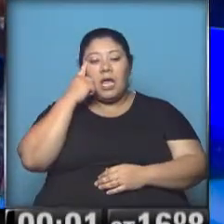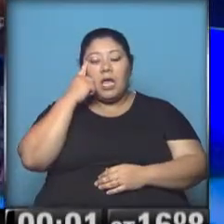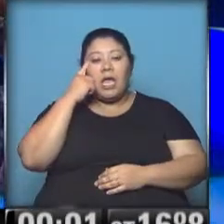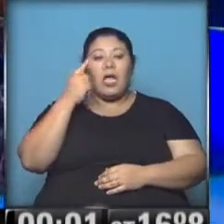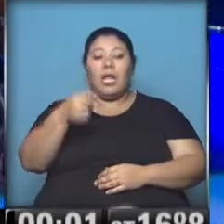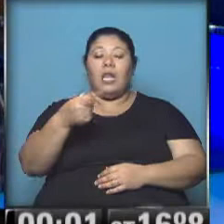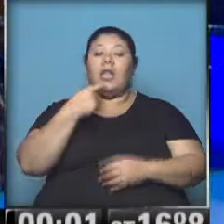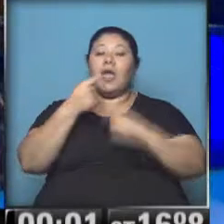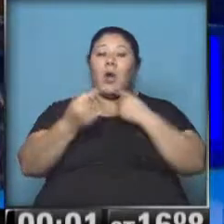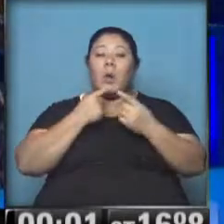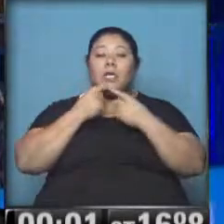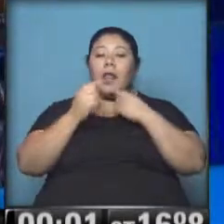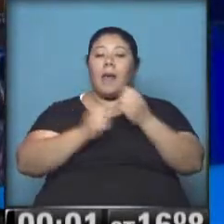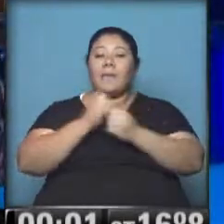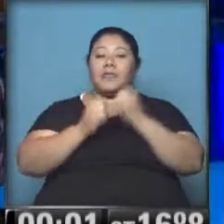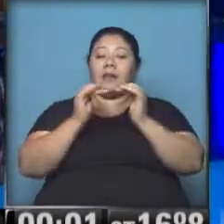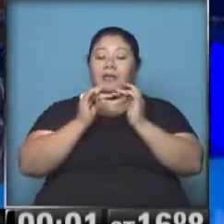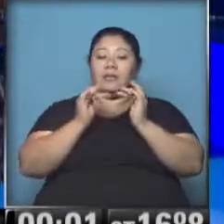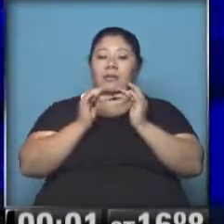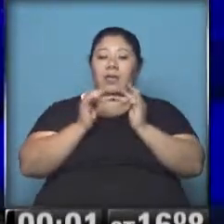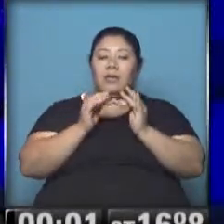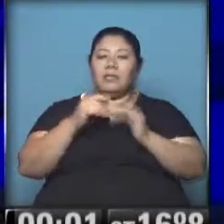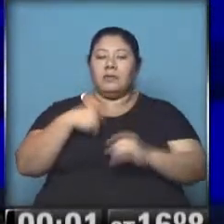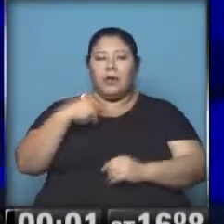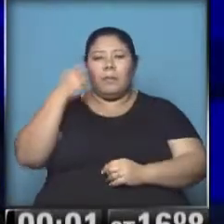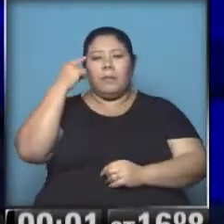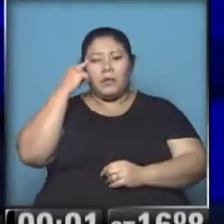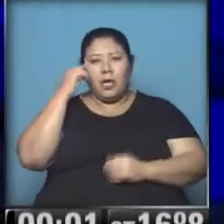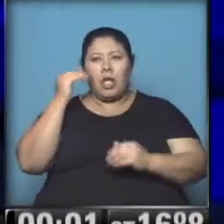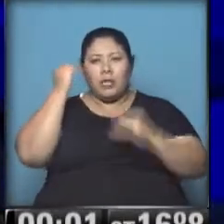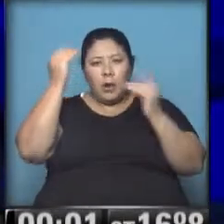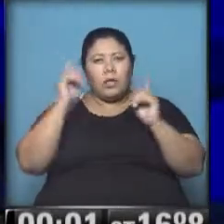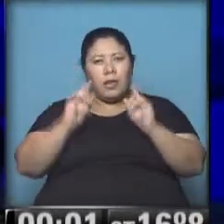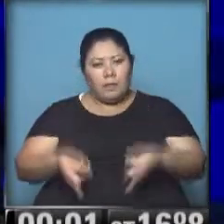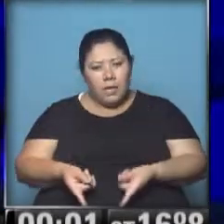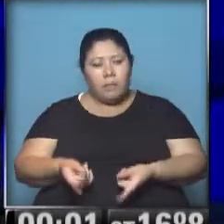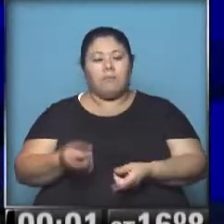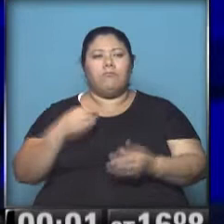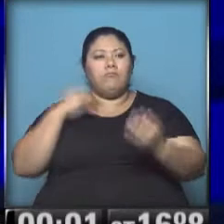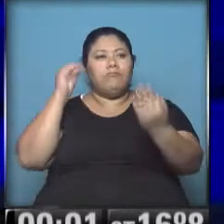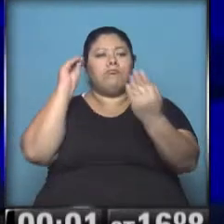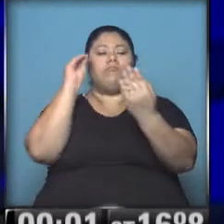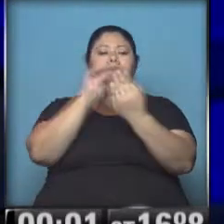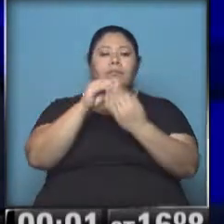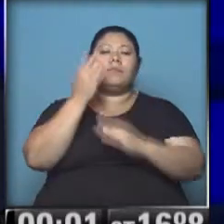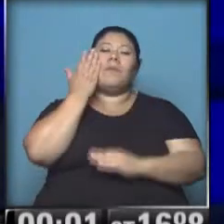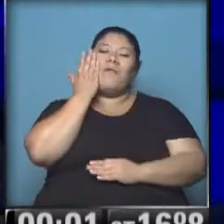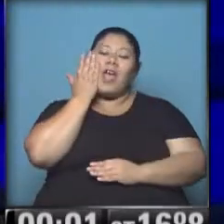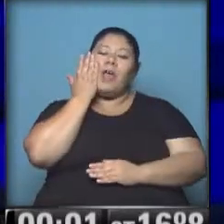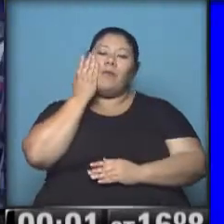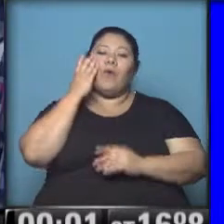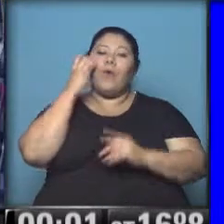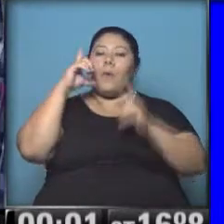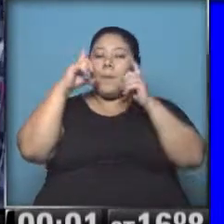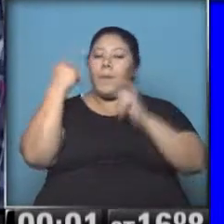Microsoft, 80% de los chicos que dan sus datos reales, yo pensaba, los adultos también, ¿no? O sea, todos ponemos, digo, cuando hacemos nuestro perfil de Facebook, el nombre real,